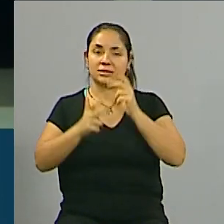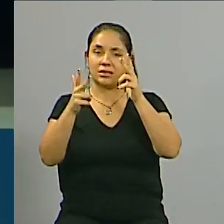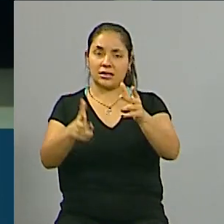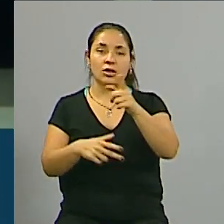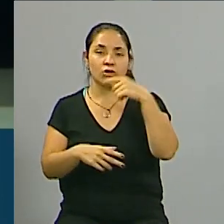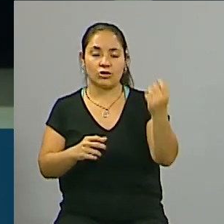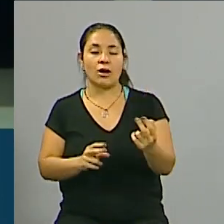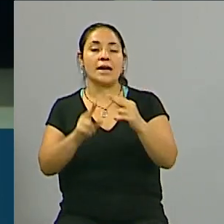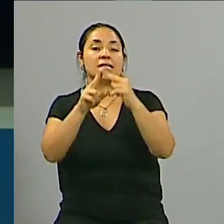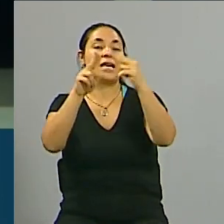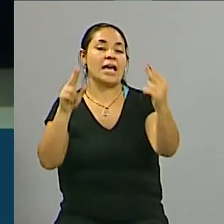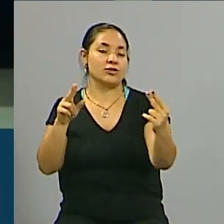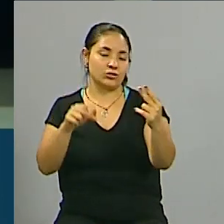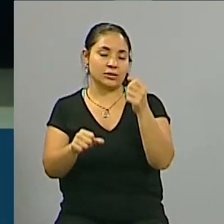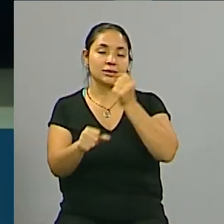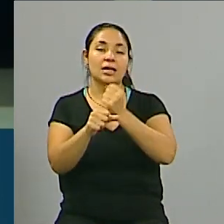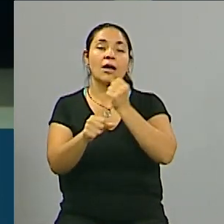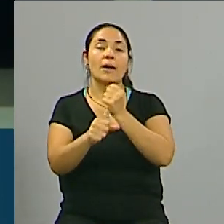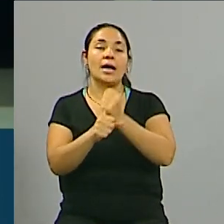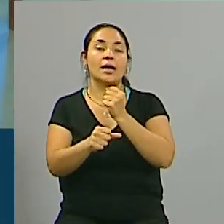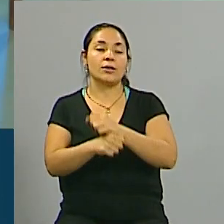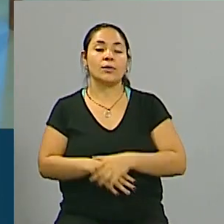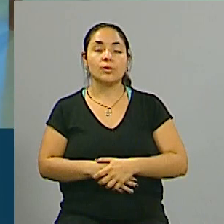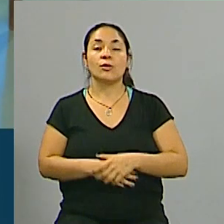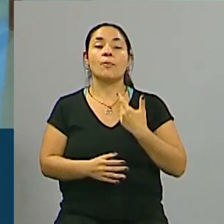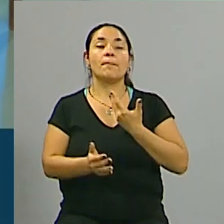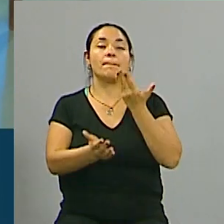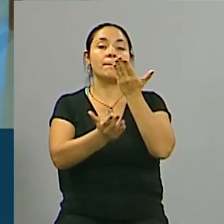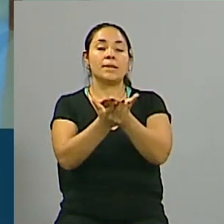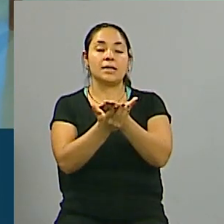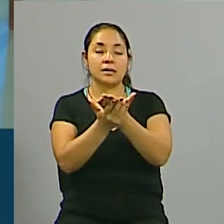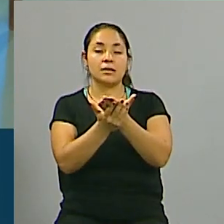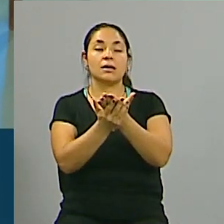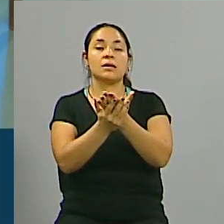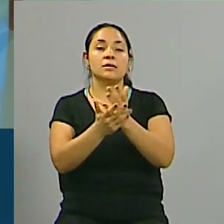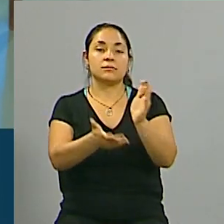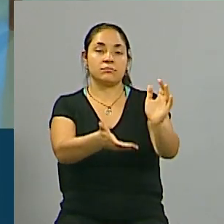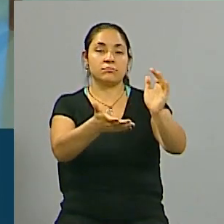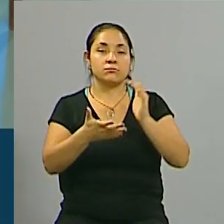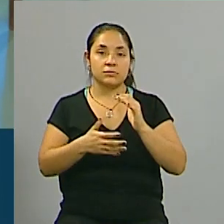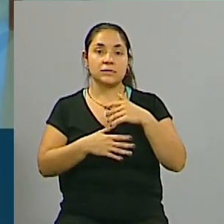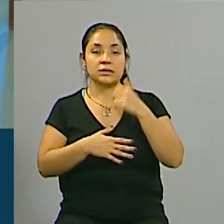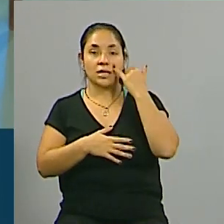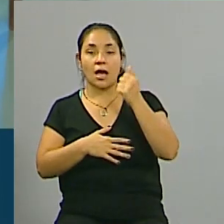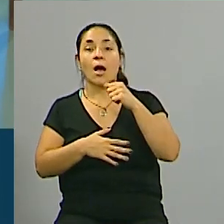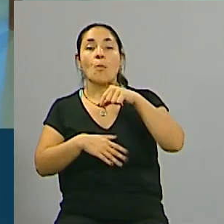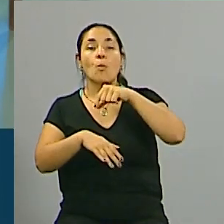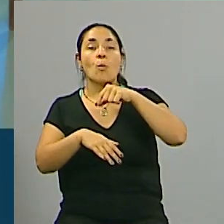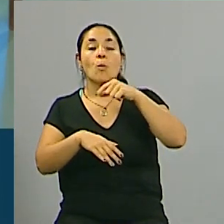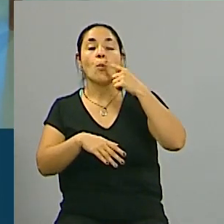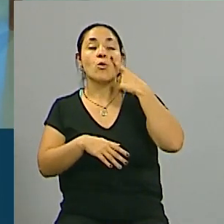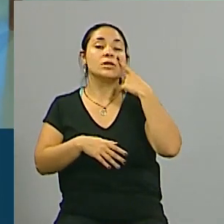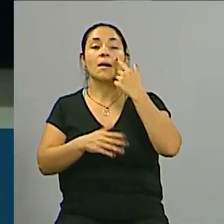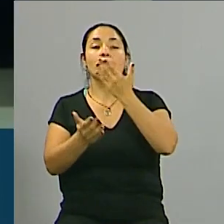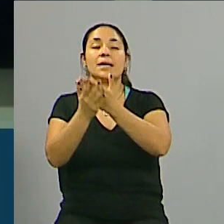nexo en eso. Se está trabajando en la licitación, se ha escuchado a la municipalidad en los estudios que ha hecho con respecto a la necesidad,